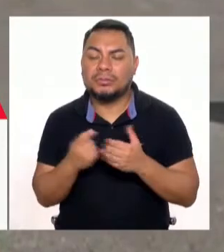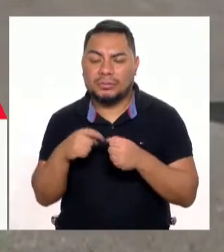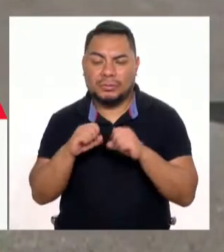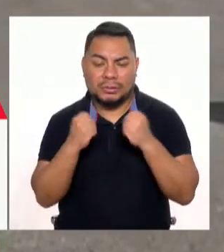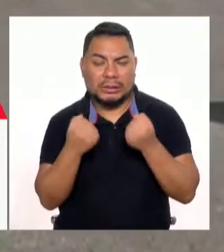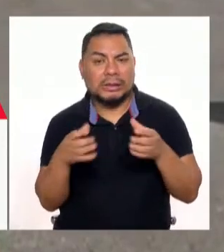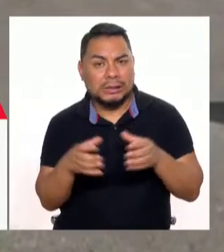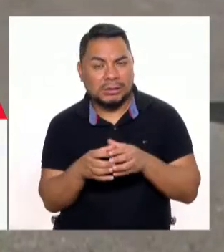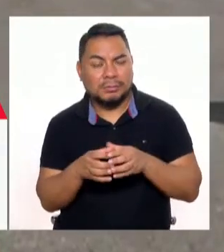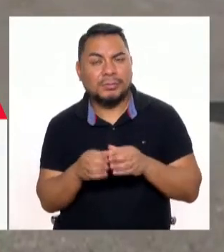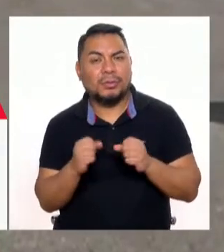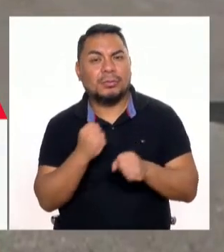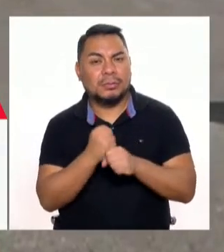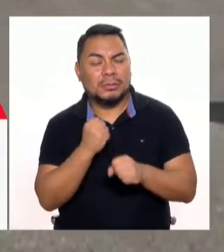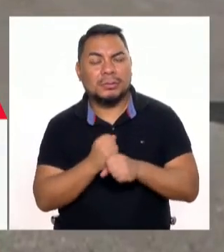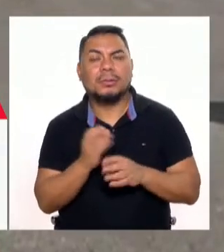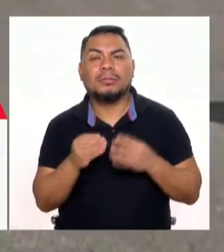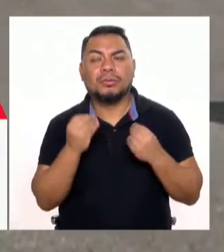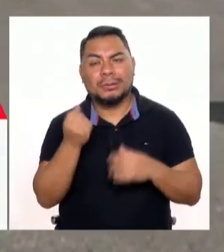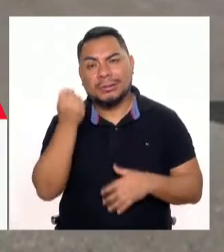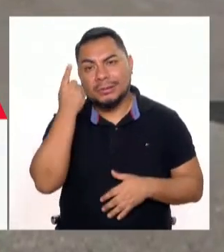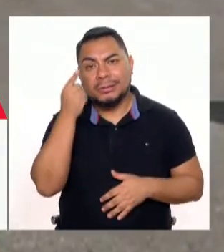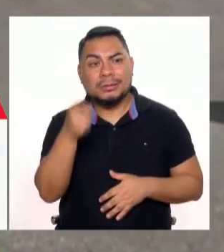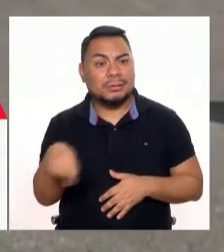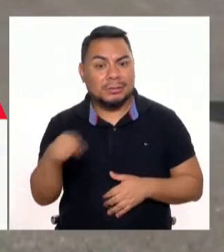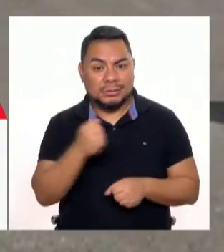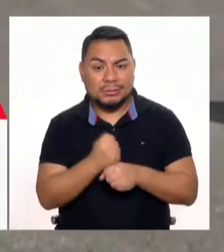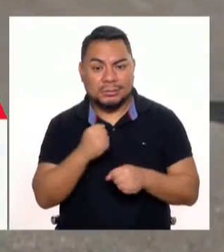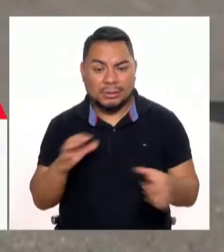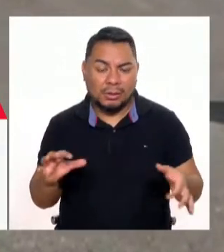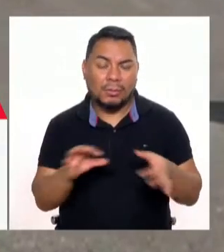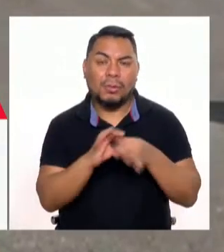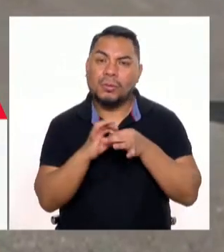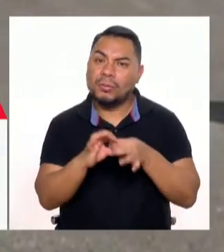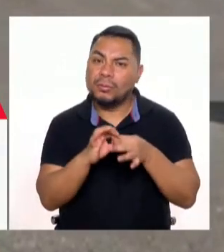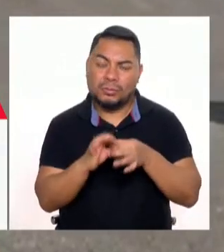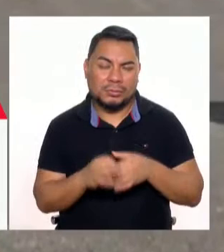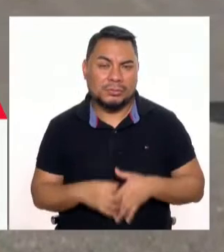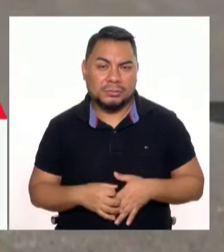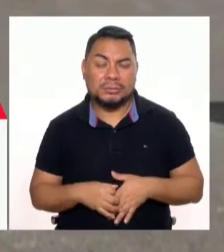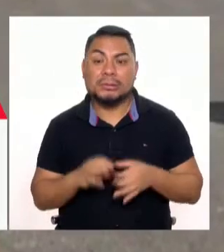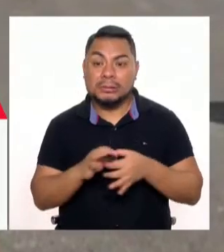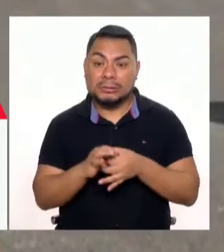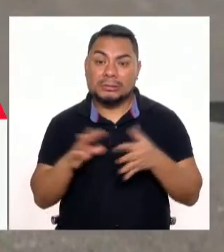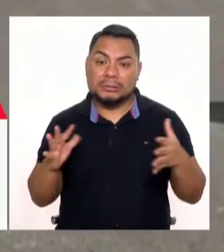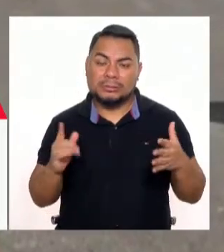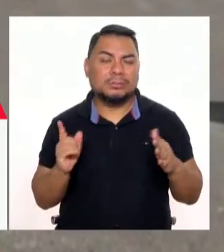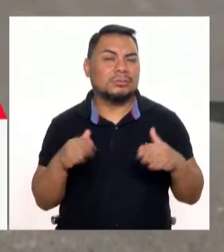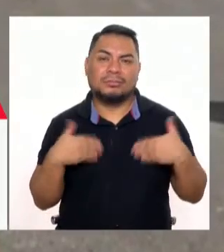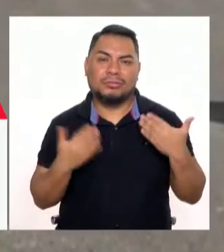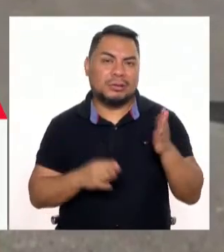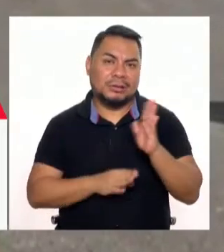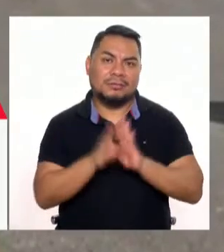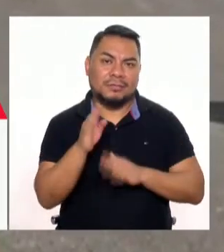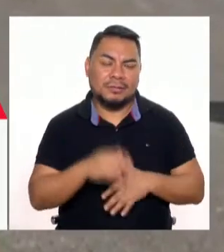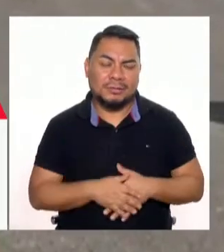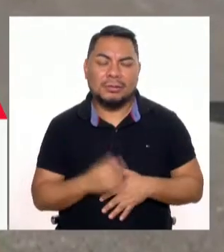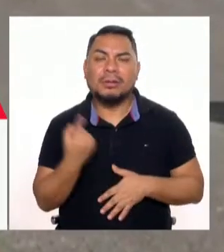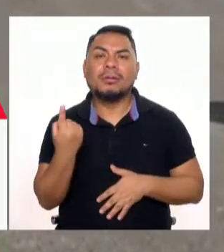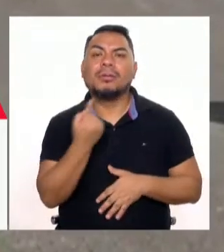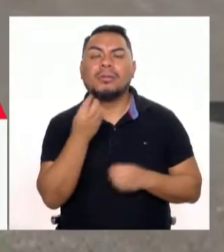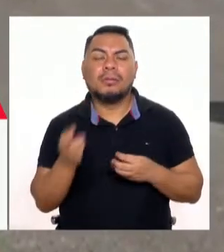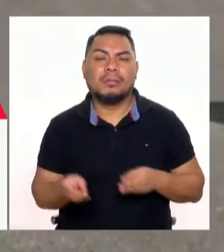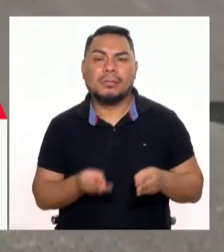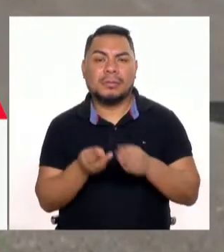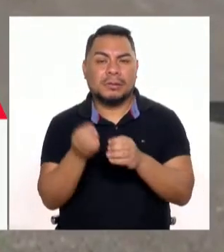porque tenemos que entender si no trabajamos juntos presidenta no podemos avanzar y la única forma